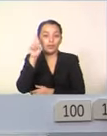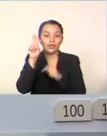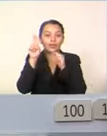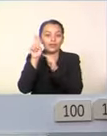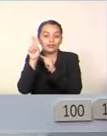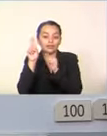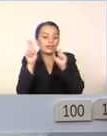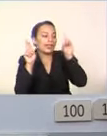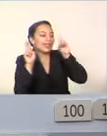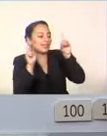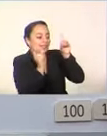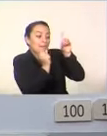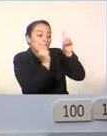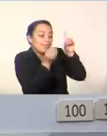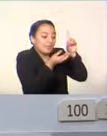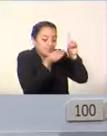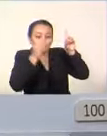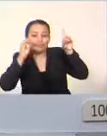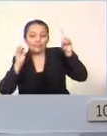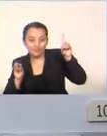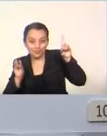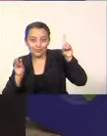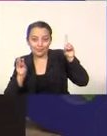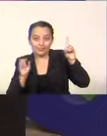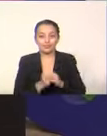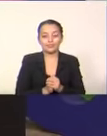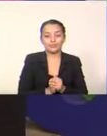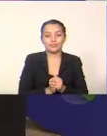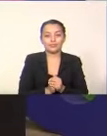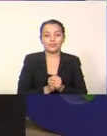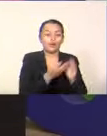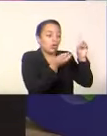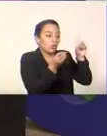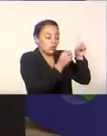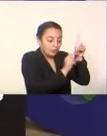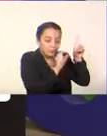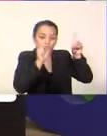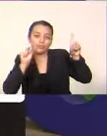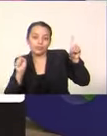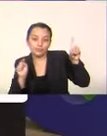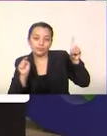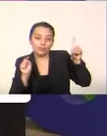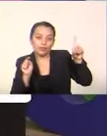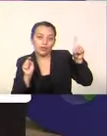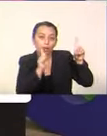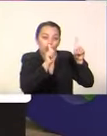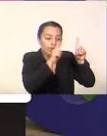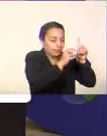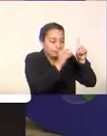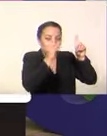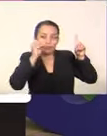Y ahora sí, ya podemos restar en las unidades. Cuando ya hemos restado las unidades y también ya hemos tachado lo